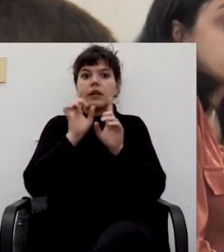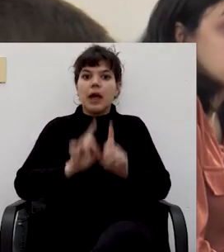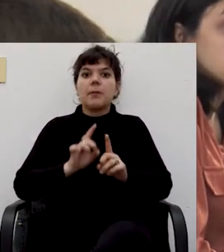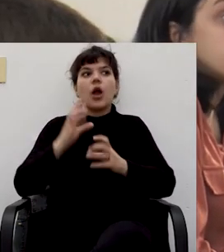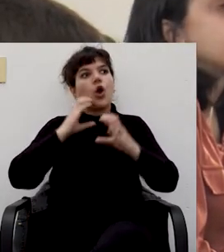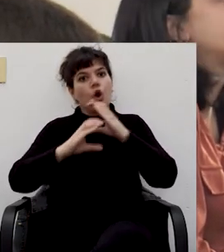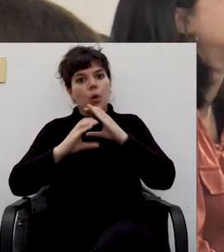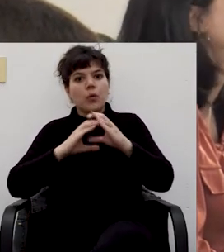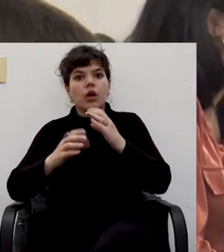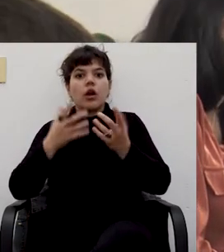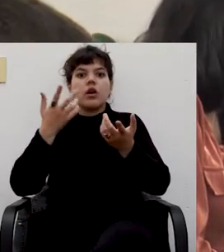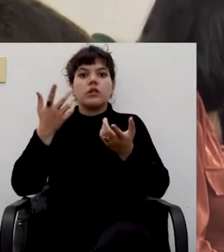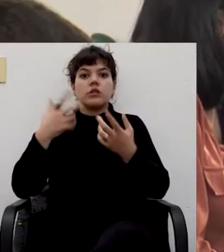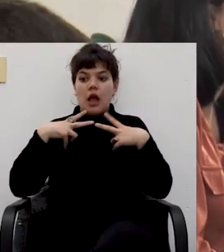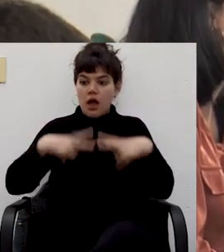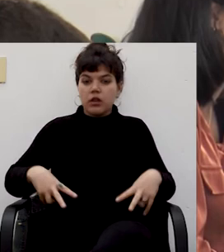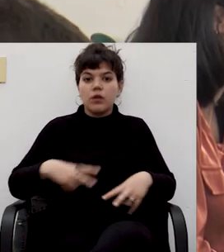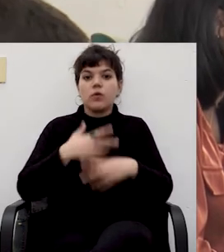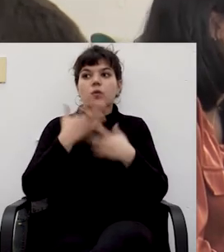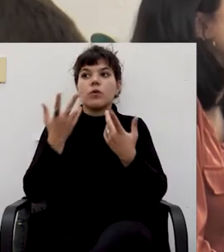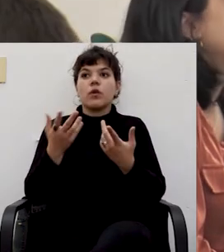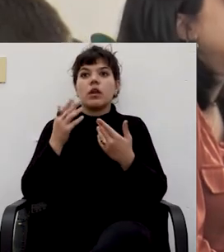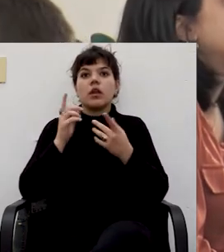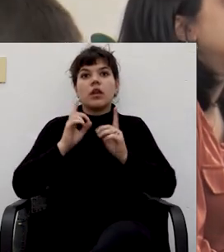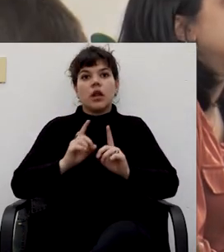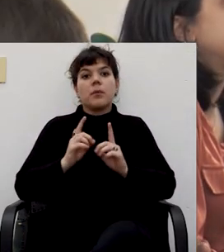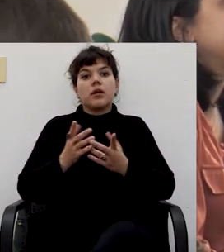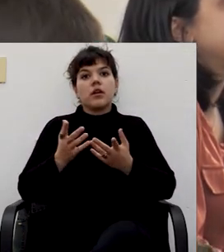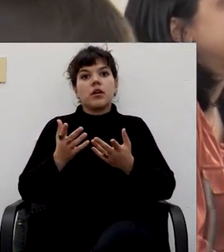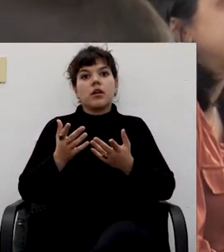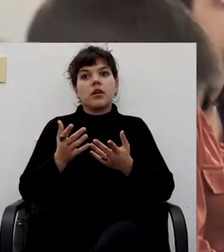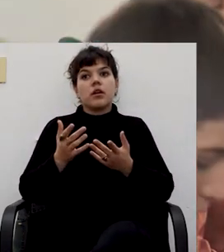la comunicacional, a la actitudinal, que un poco a veces quedan